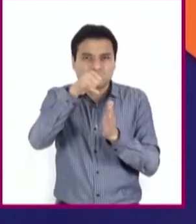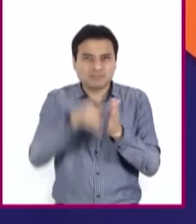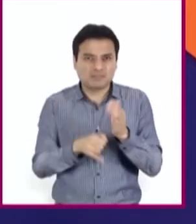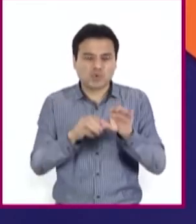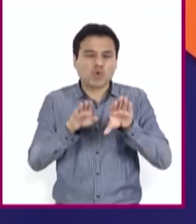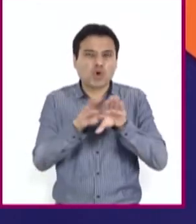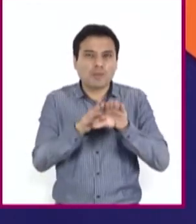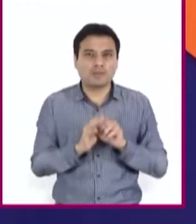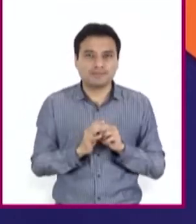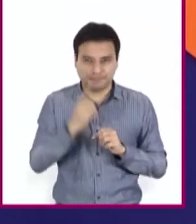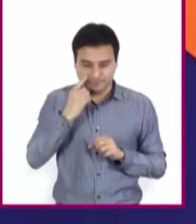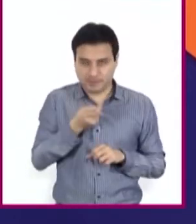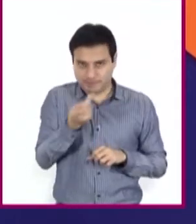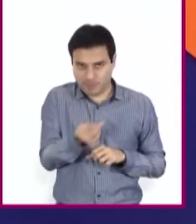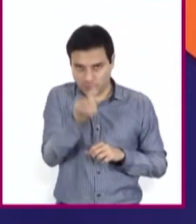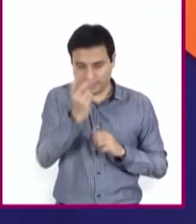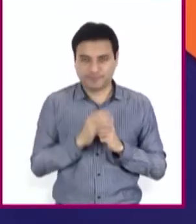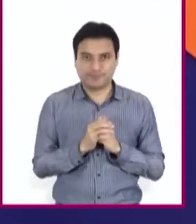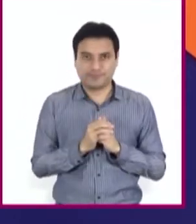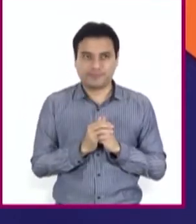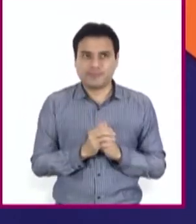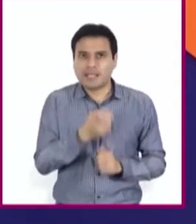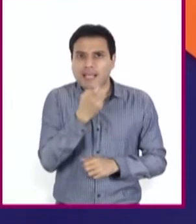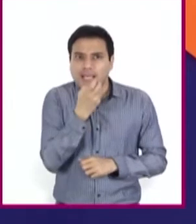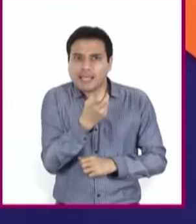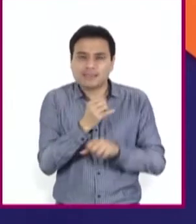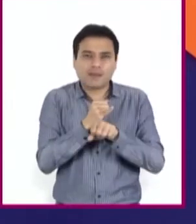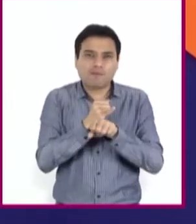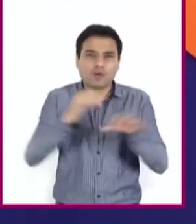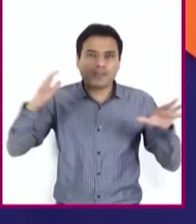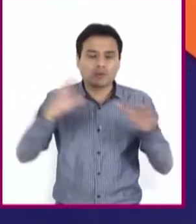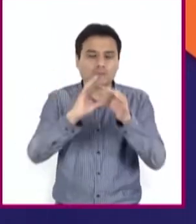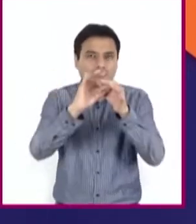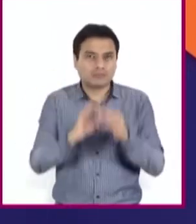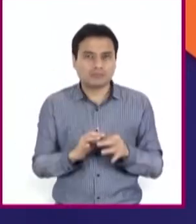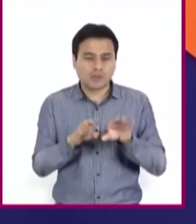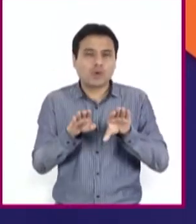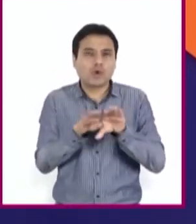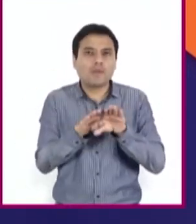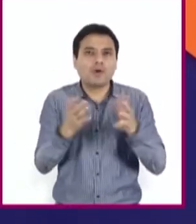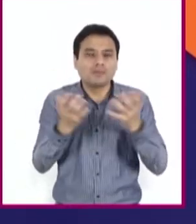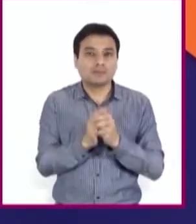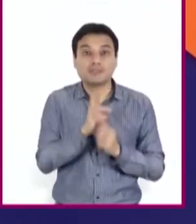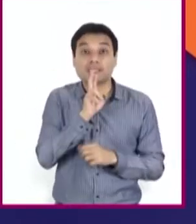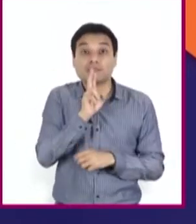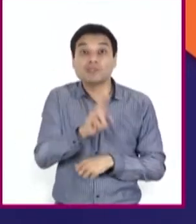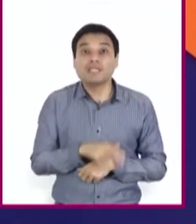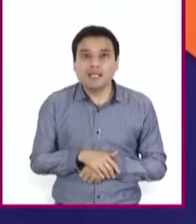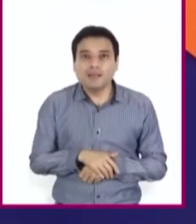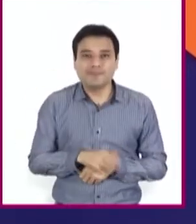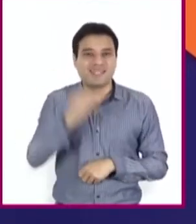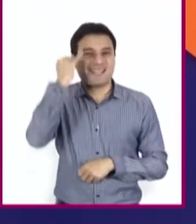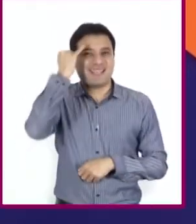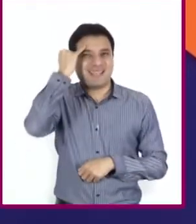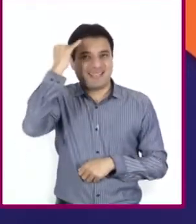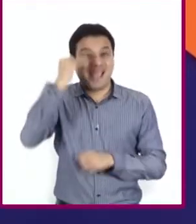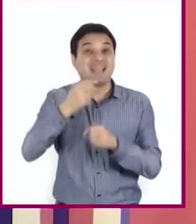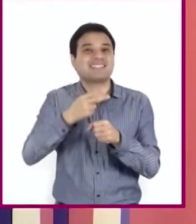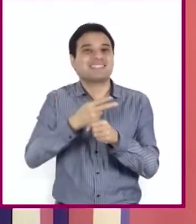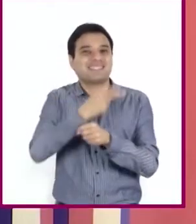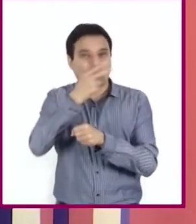pregunta: ¿cómo se complementa esta información? Y la respuesta la encontraremos en las ideas